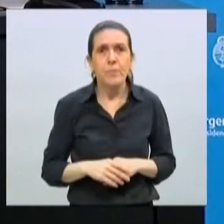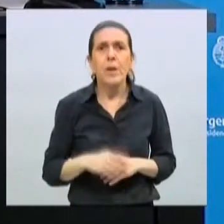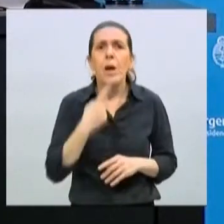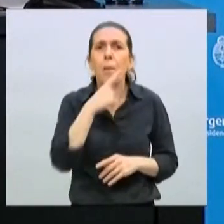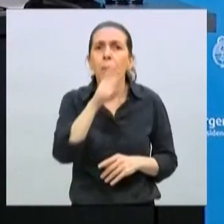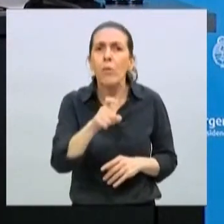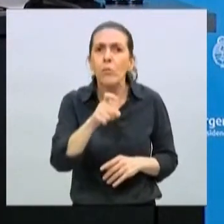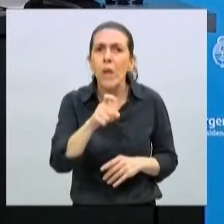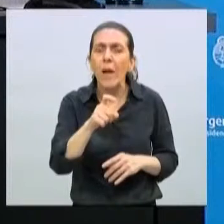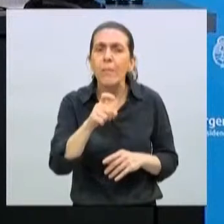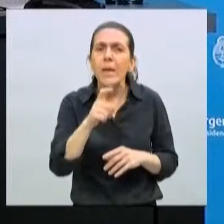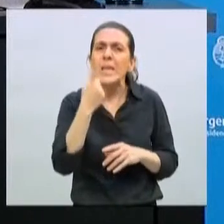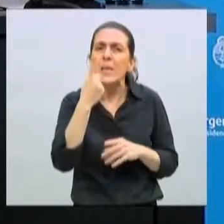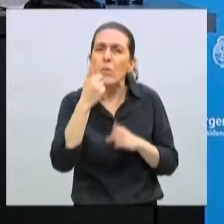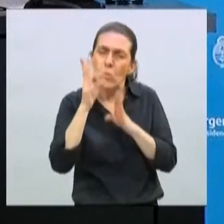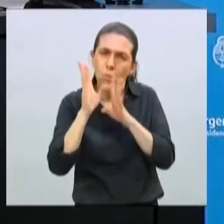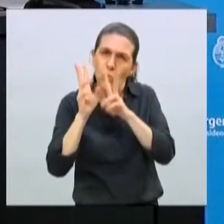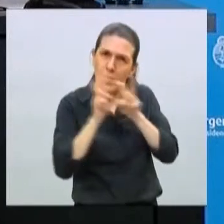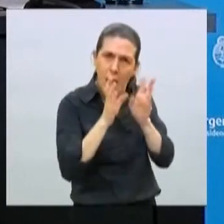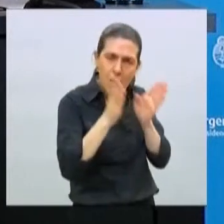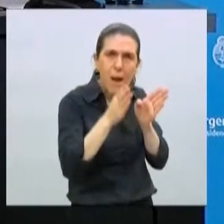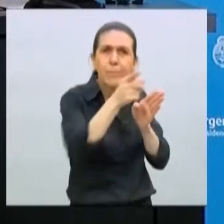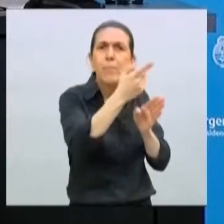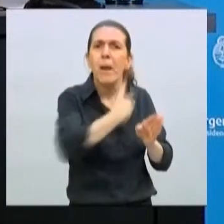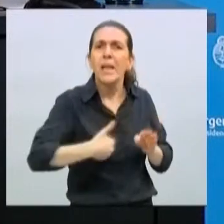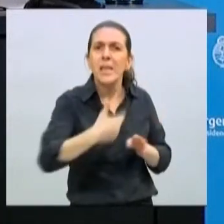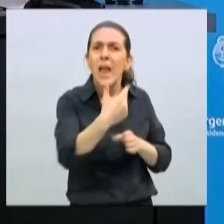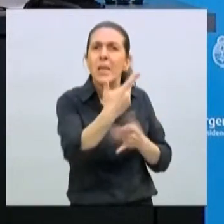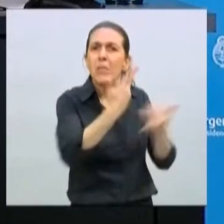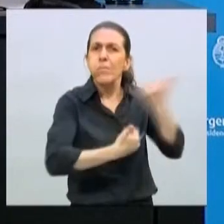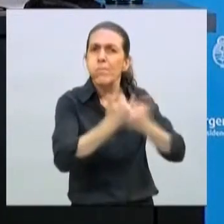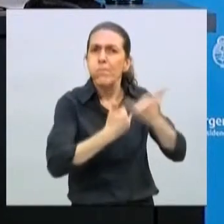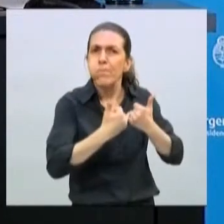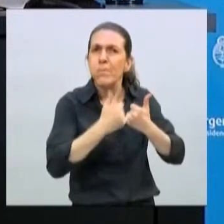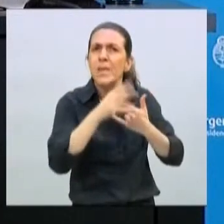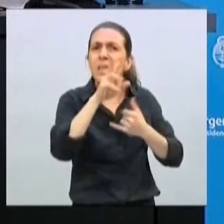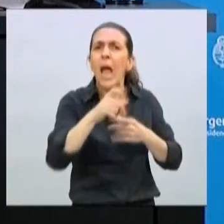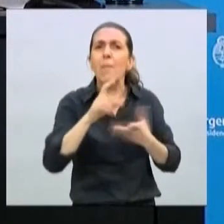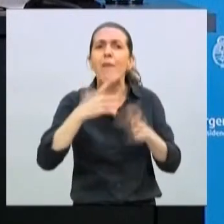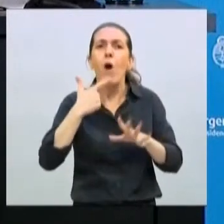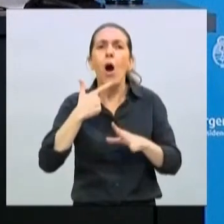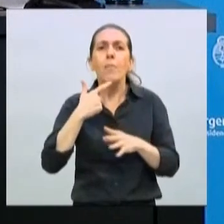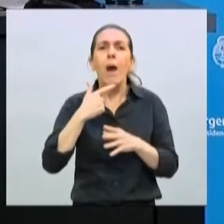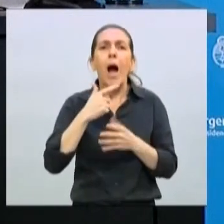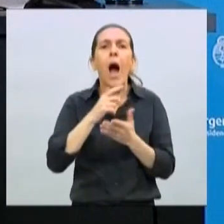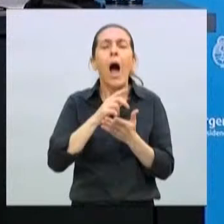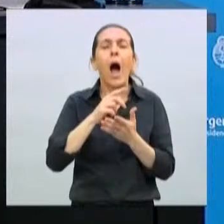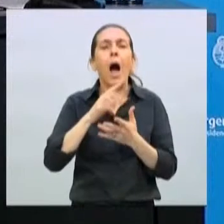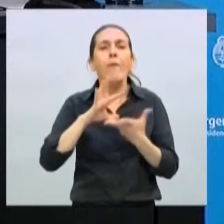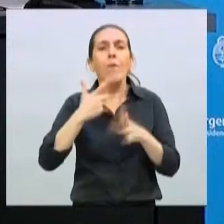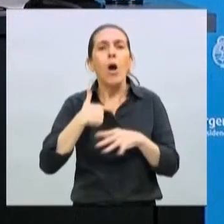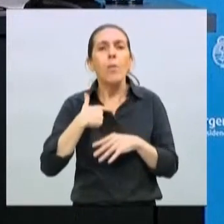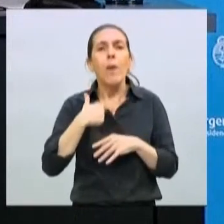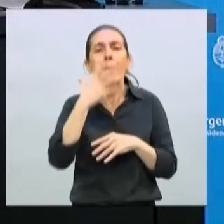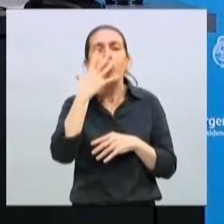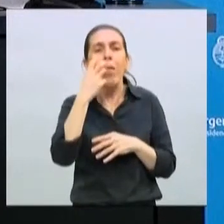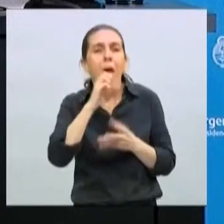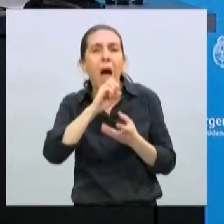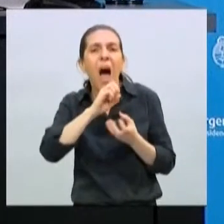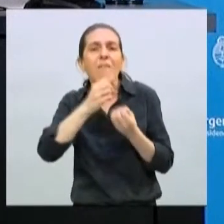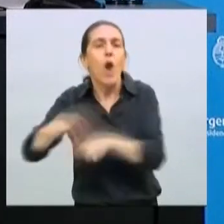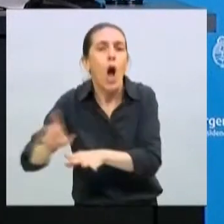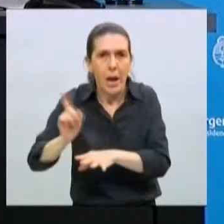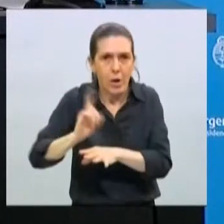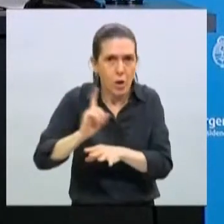Consultarle por un lado, usted, presidente, habló de que no le van a torcer el brazo. Lo mismo el gobernador dijo que hay lobbies que